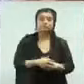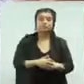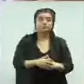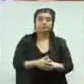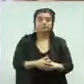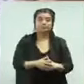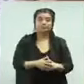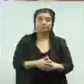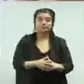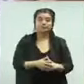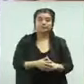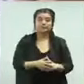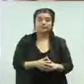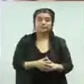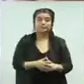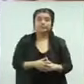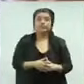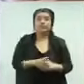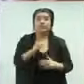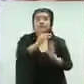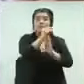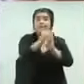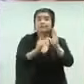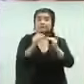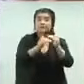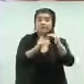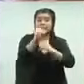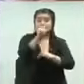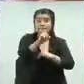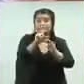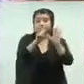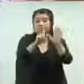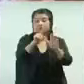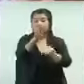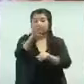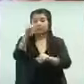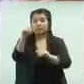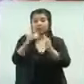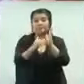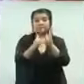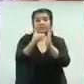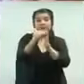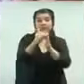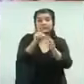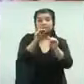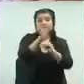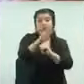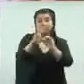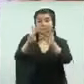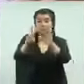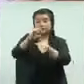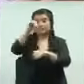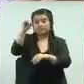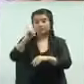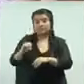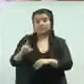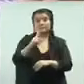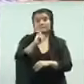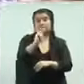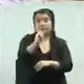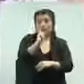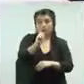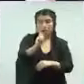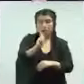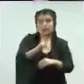aproximadamente. Para diseño y construcción, 1.640 millones, que es un 37%. Para